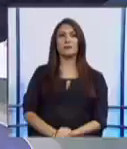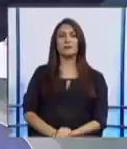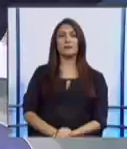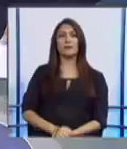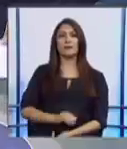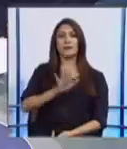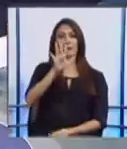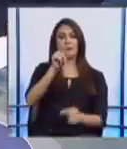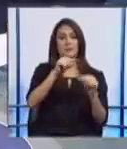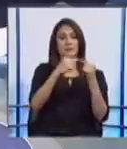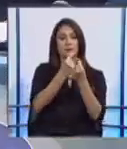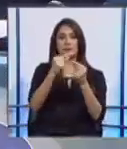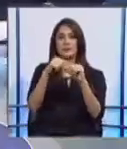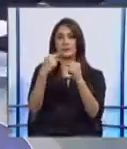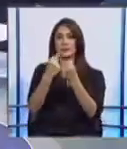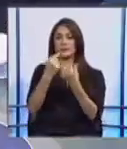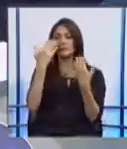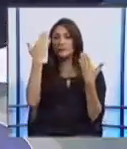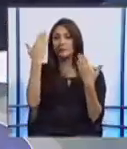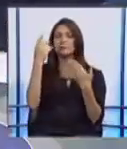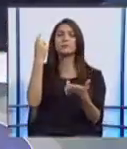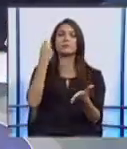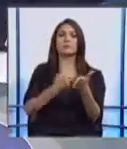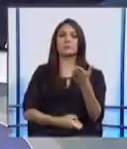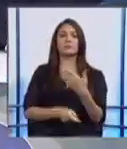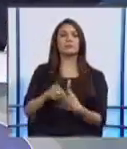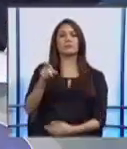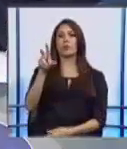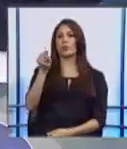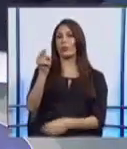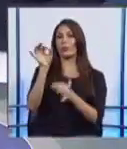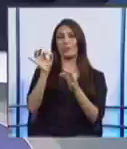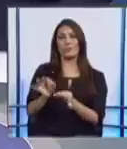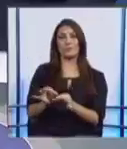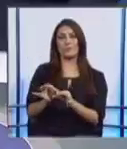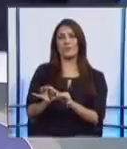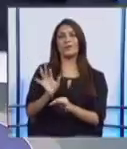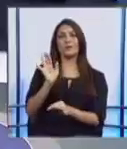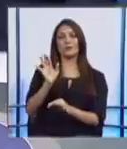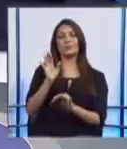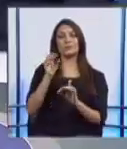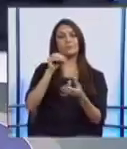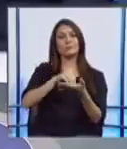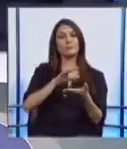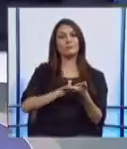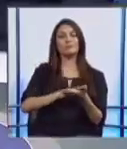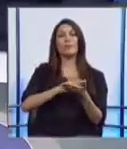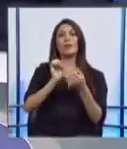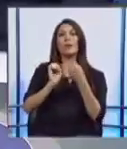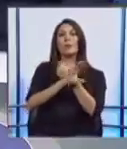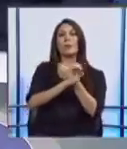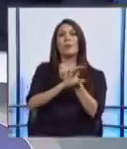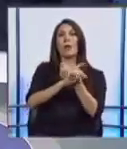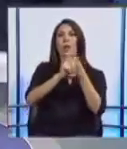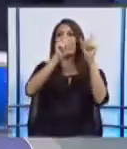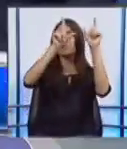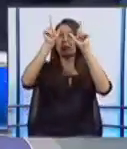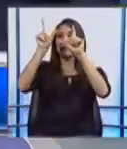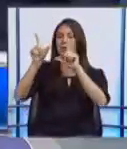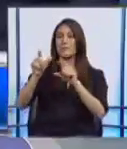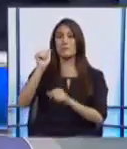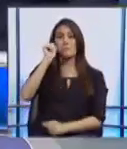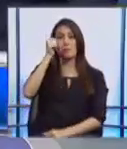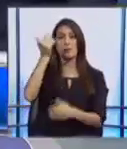5 organizaciones políticas fueron sancionadas por incumplir con la norma relacionada a la colocación de propaganda electoral.